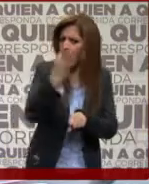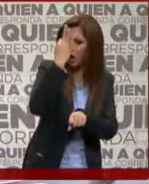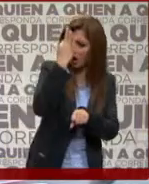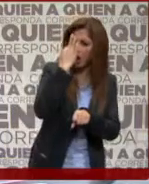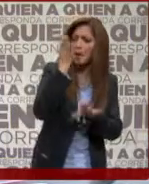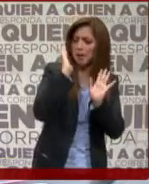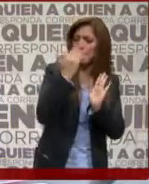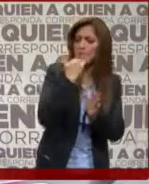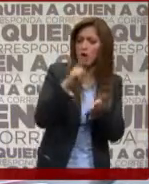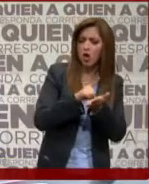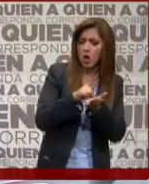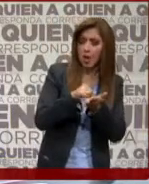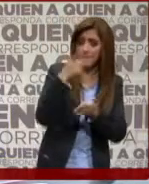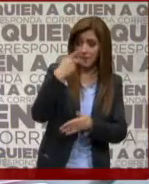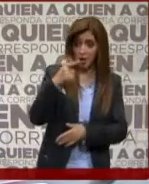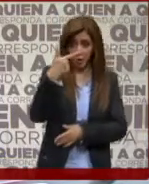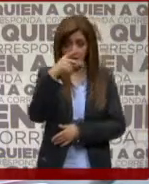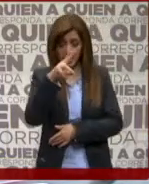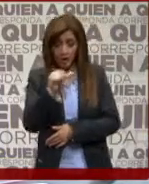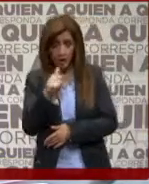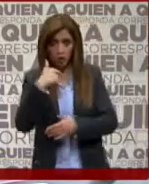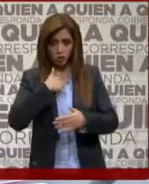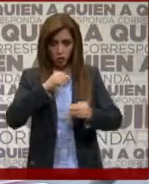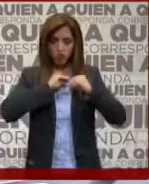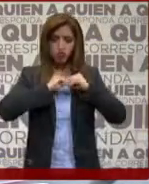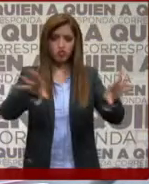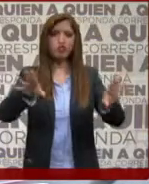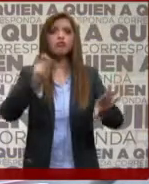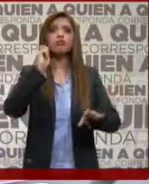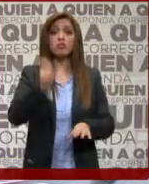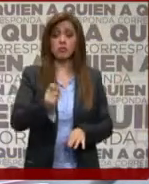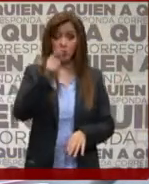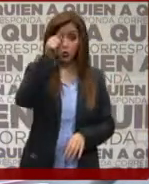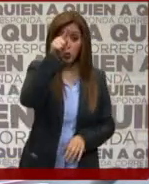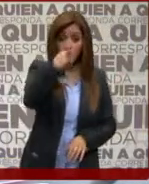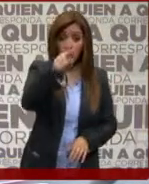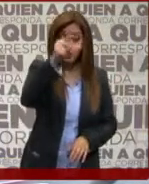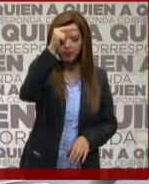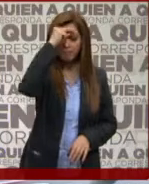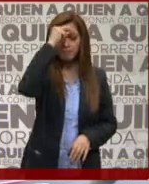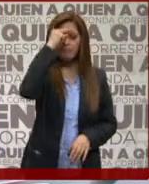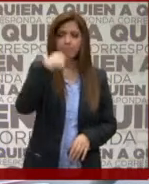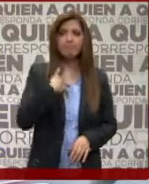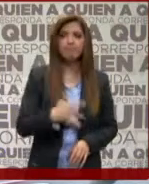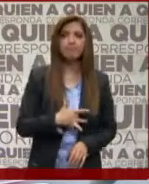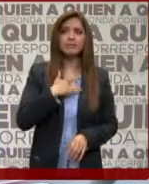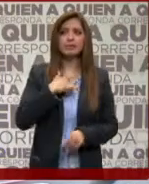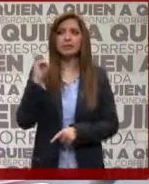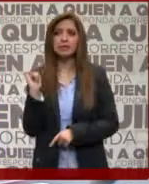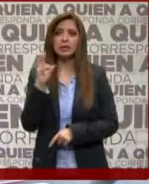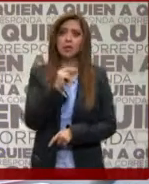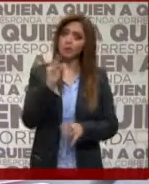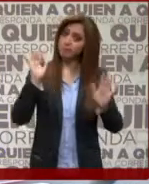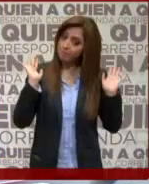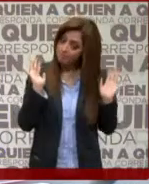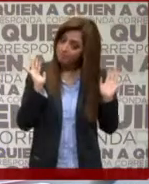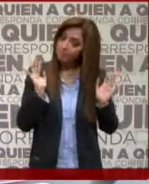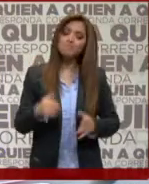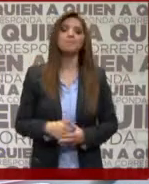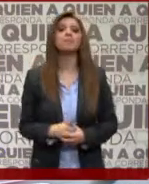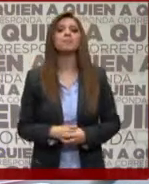gira vine y yo te voy a platicar otras cosas con lo inteligente que eres tú sabrás lo que haces alfonso vargas torres' está